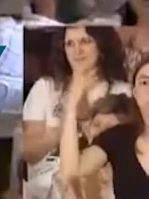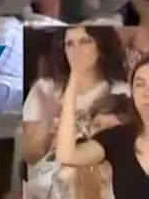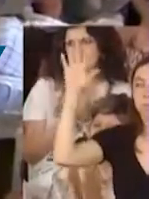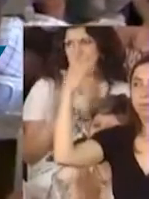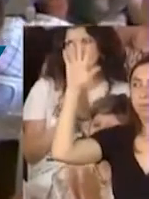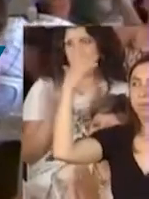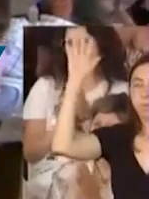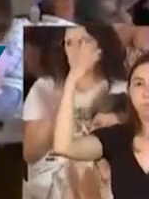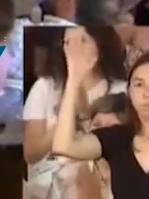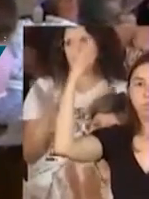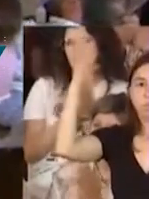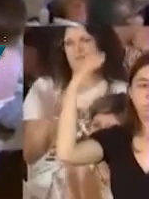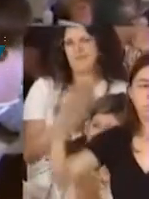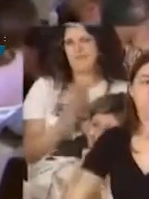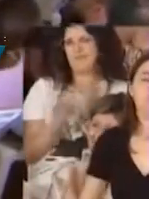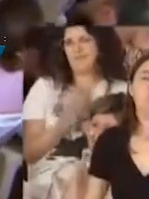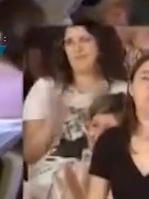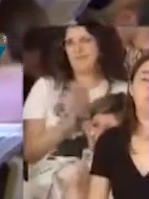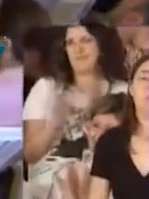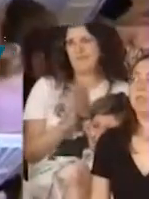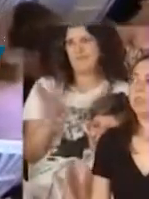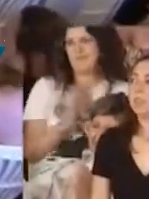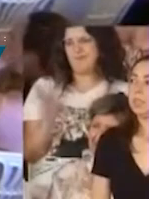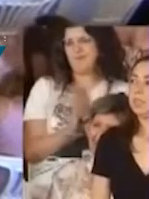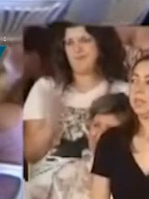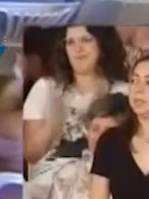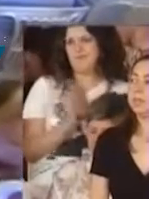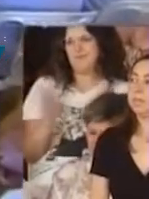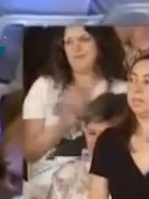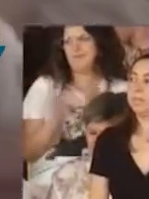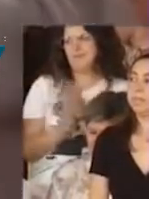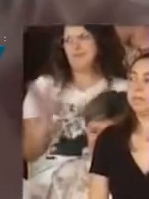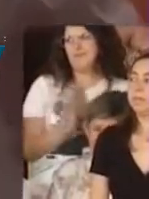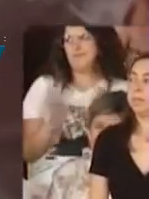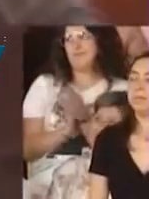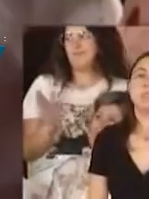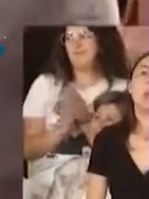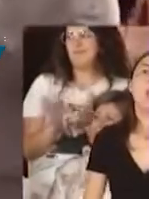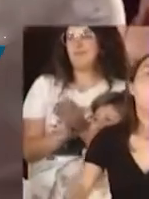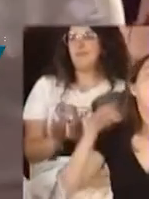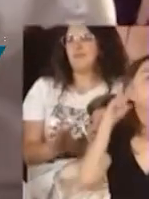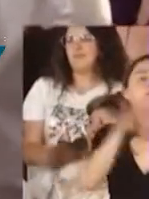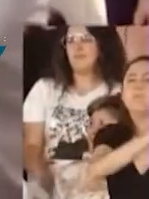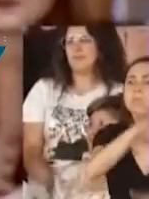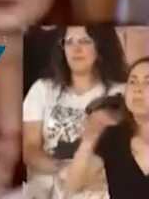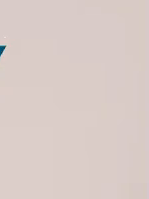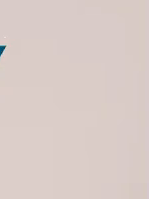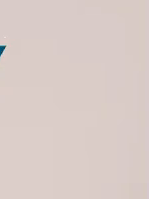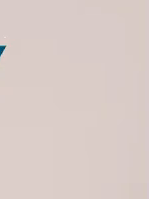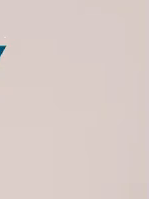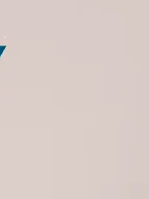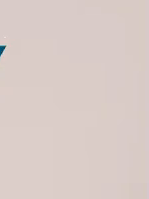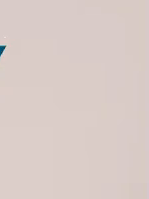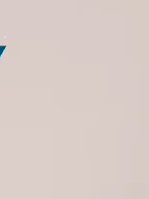las encuestas de todos los institutos privados es una tendencia clara del Partido Popular, sobre todo desde que entró el señor Alberto Núñez Feijóo, de